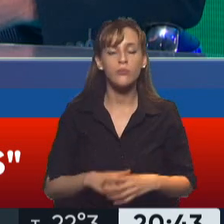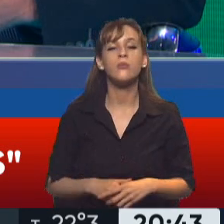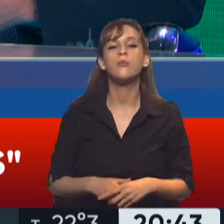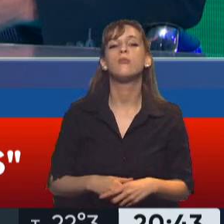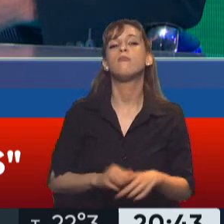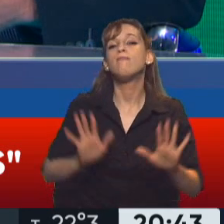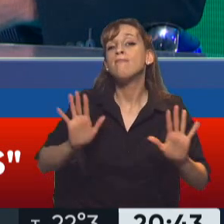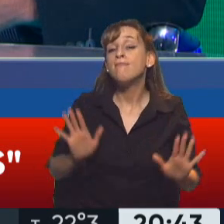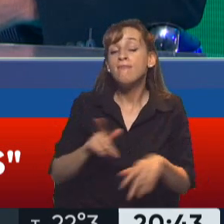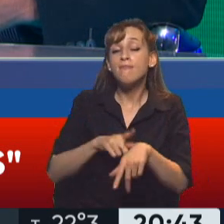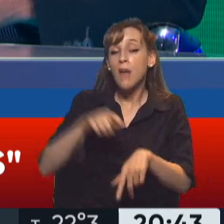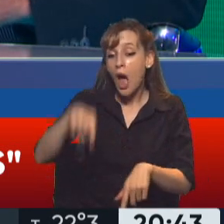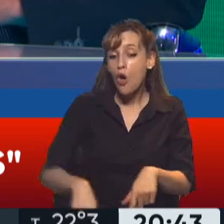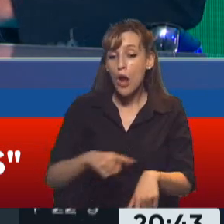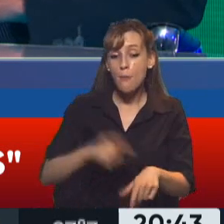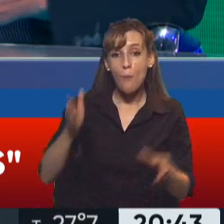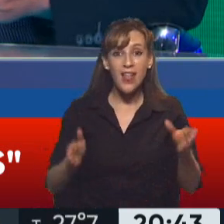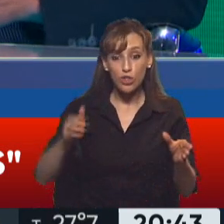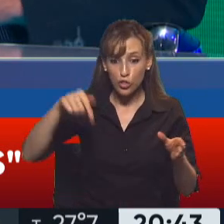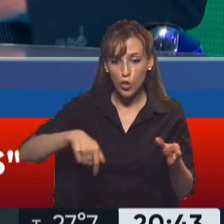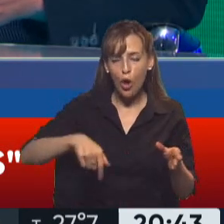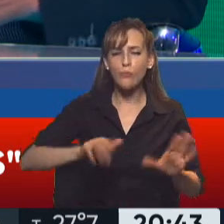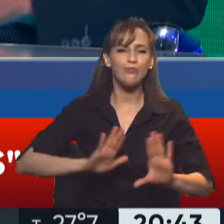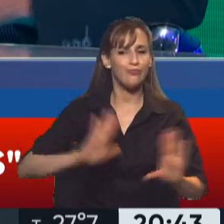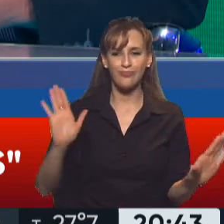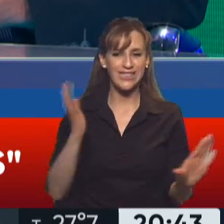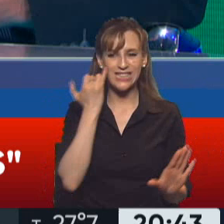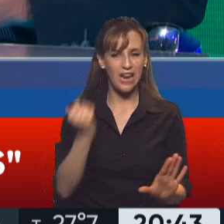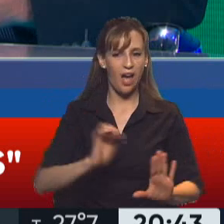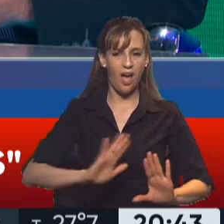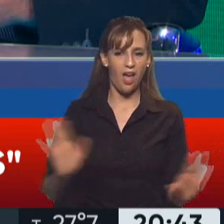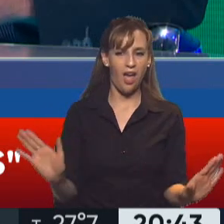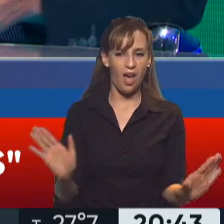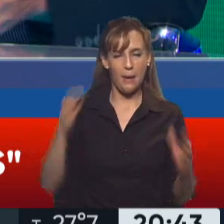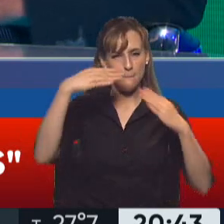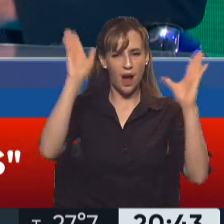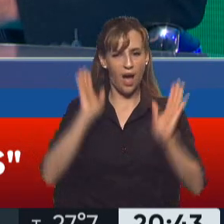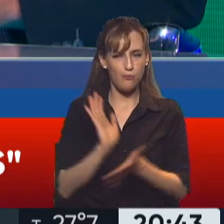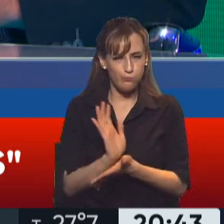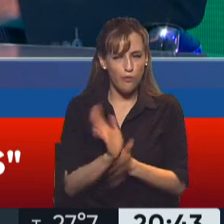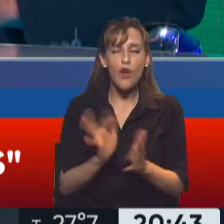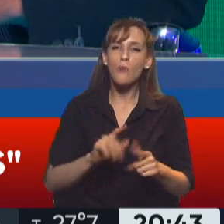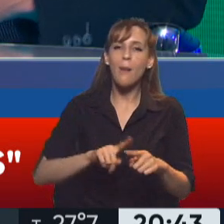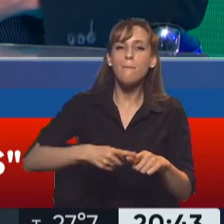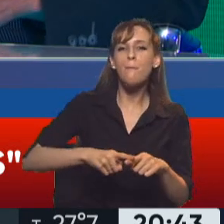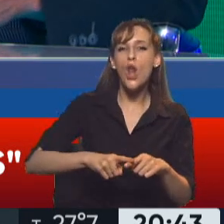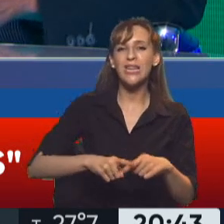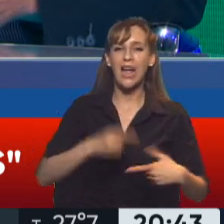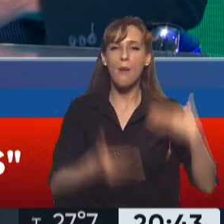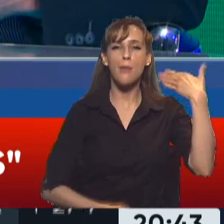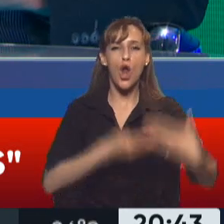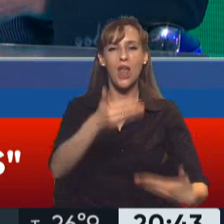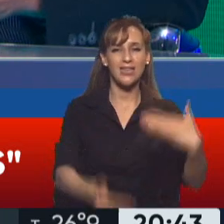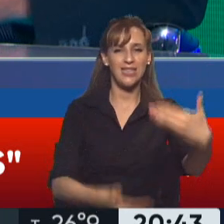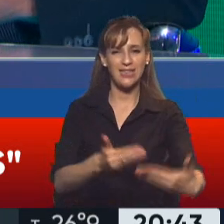cual se alcanzó un límite con el tipo de políticas progresistas que tuvimos en la región, en América